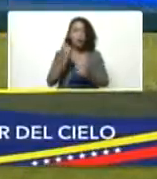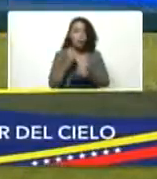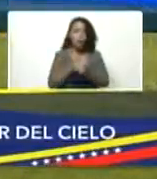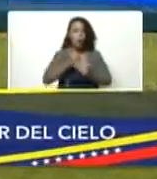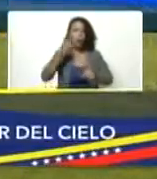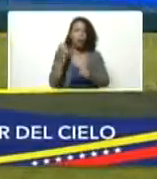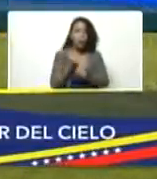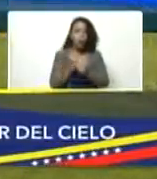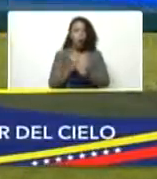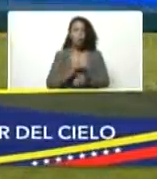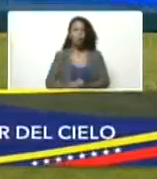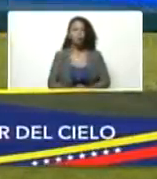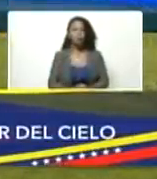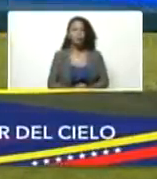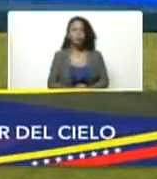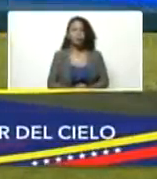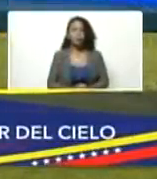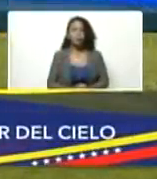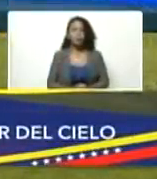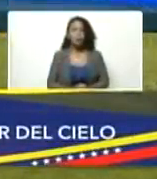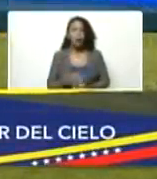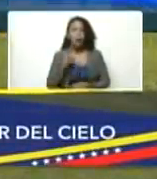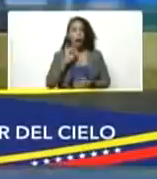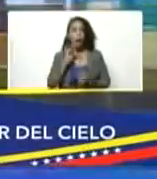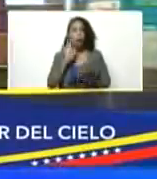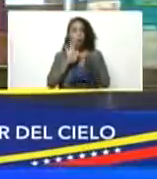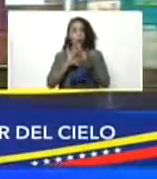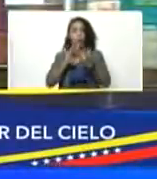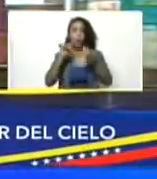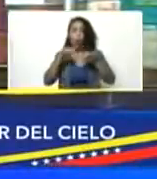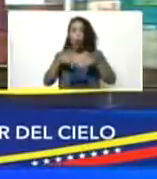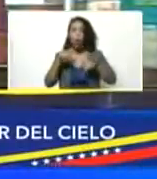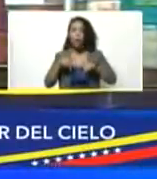trabajo. Tenemos un pase